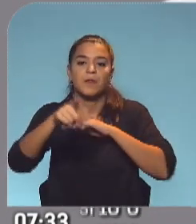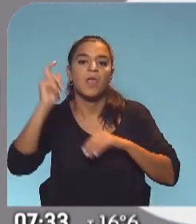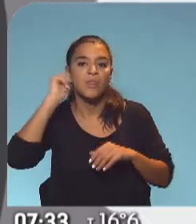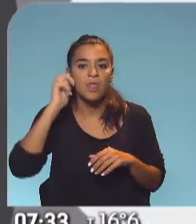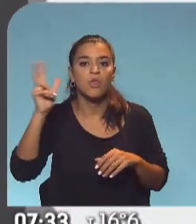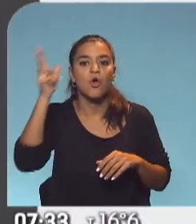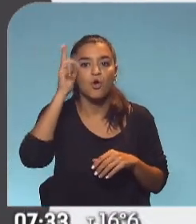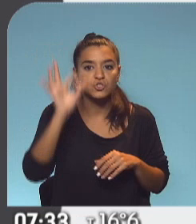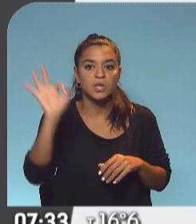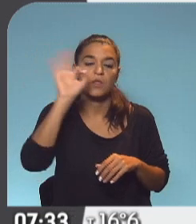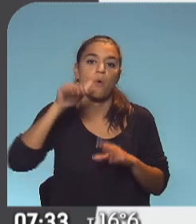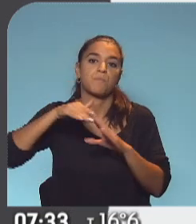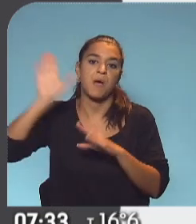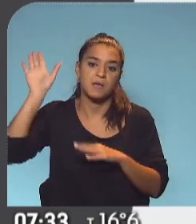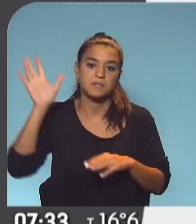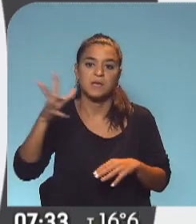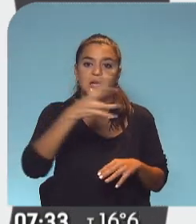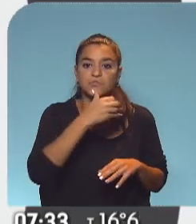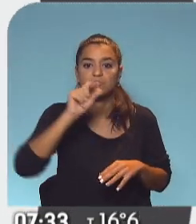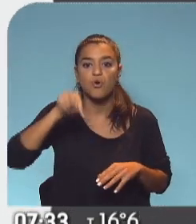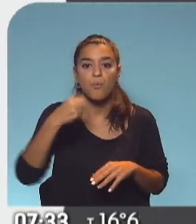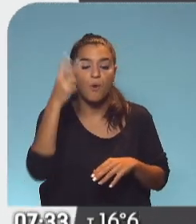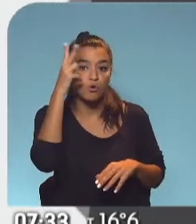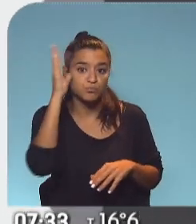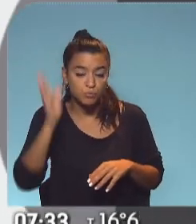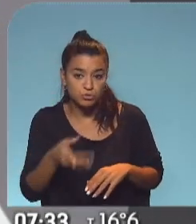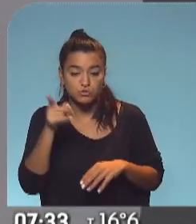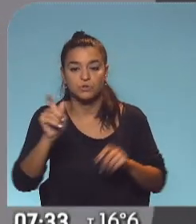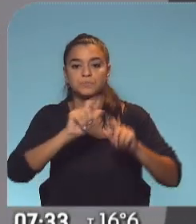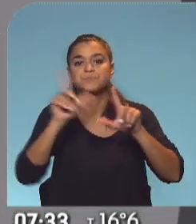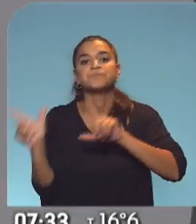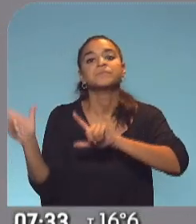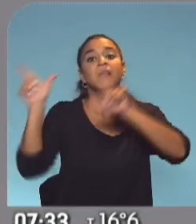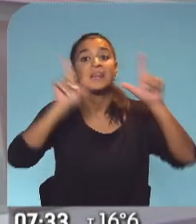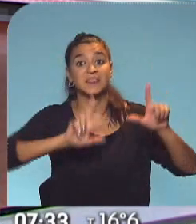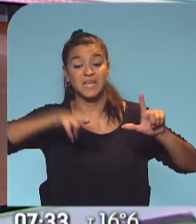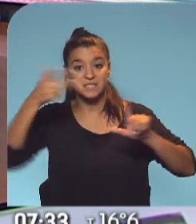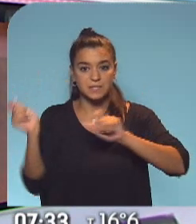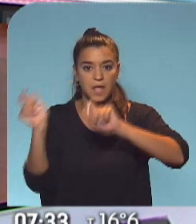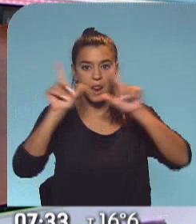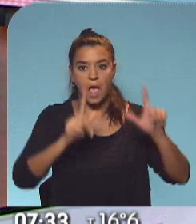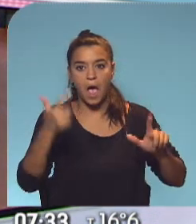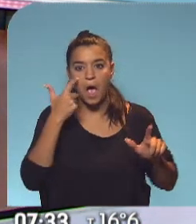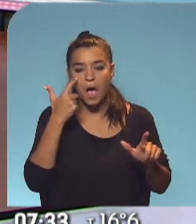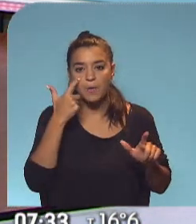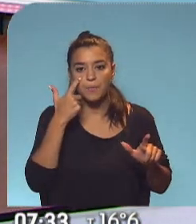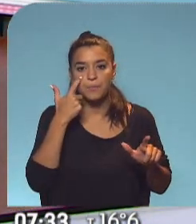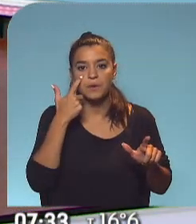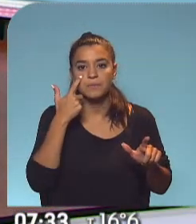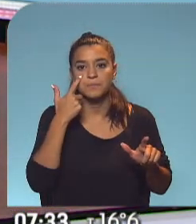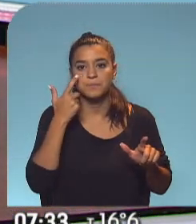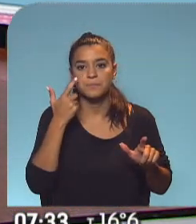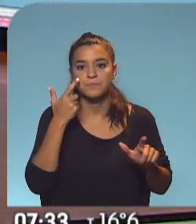de 80 o más. Bueno, 14,8%, allí está indicando esta placa. Tenemos una tercera placa, ¿verdad? Hay una tercera placa. A ver si ya la estamos compartiendo,